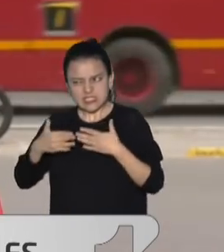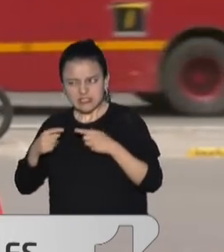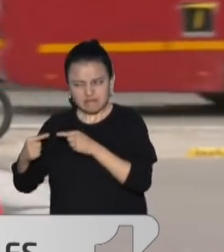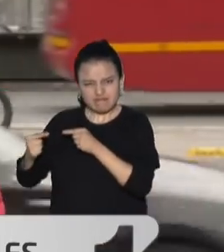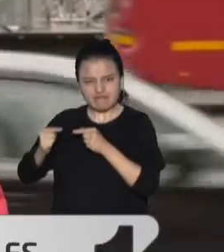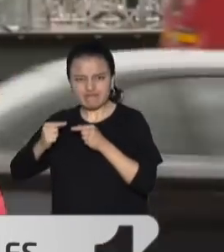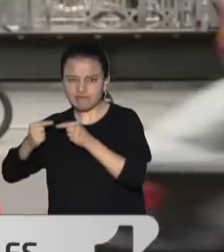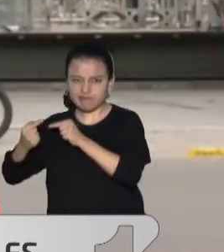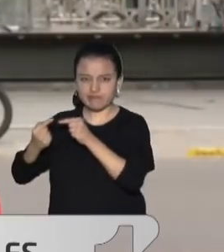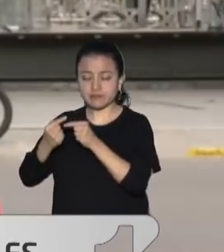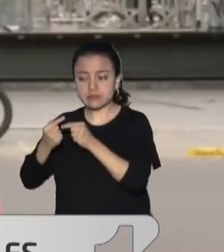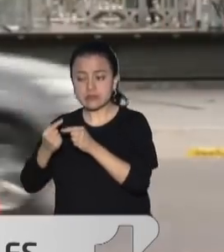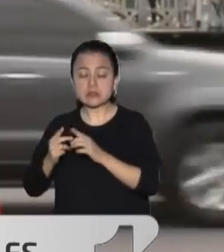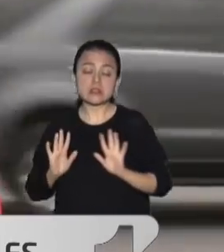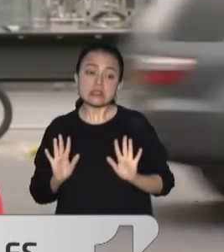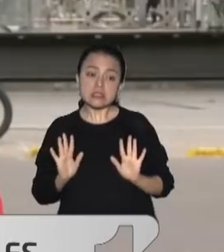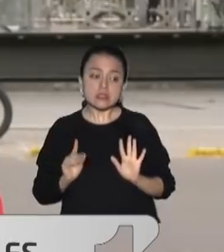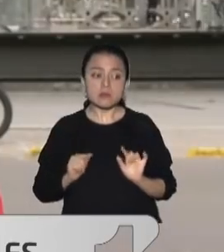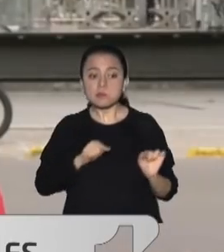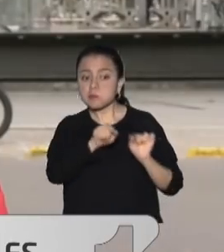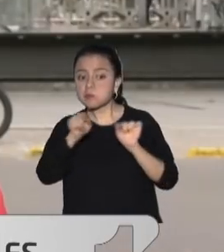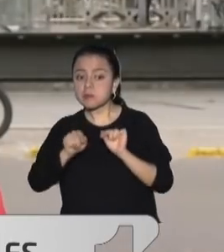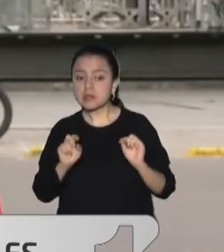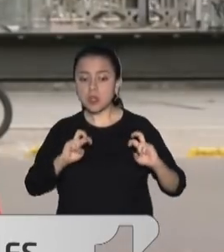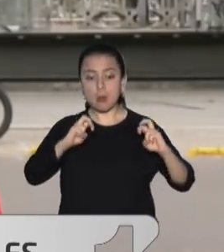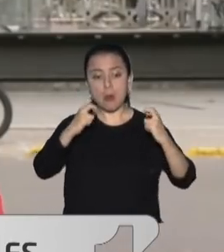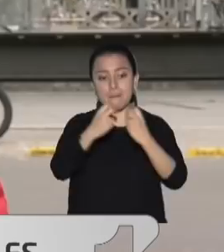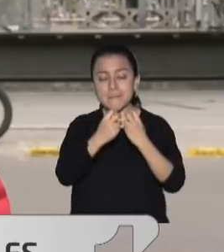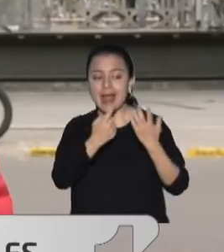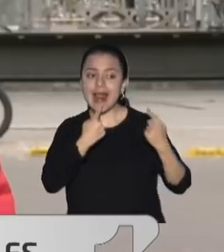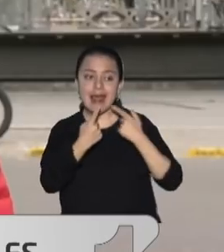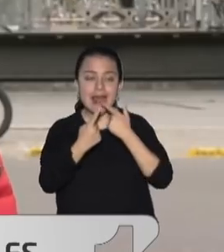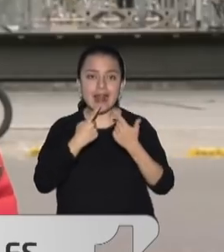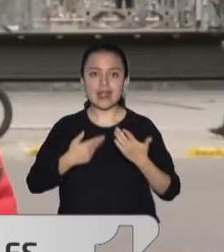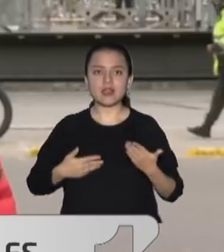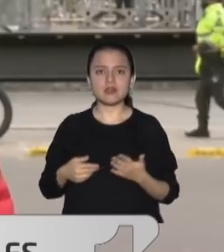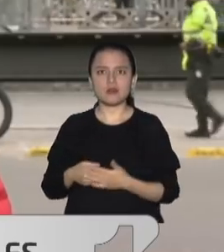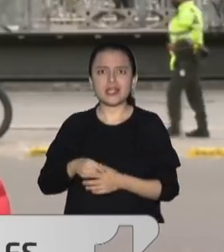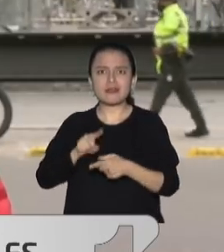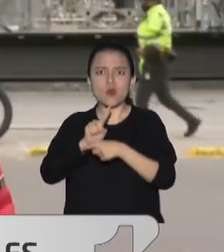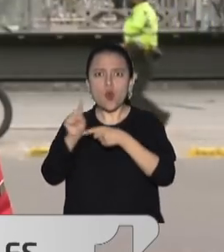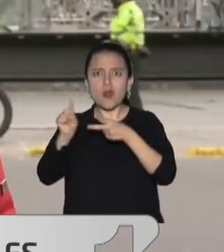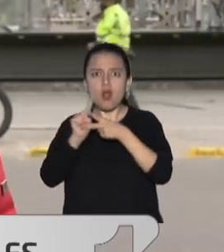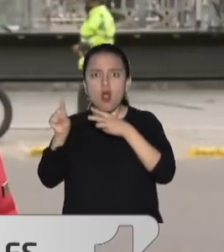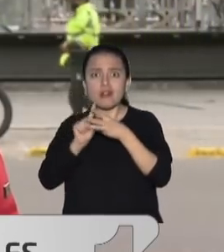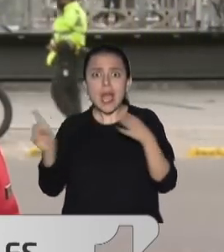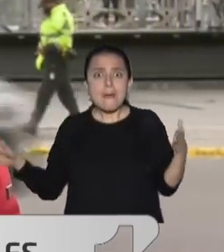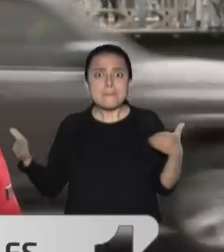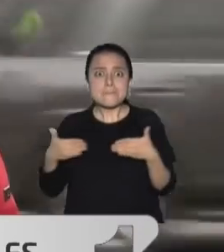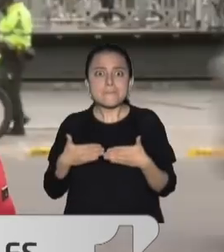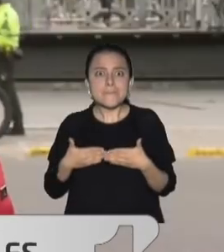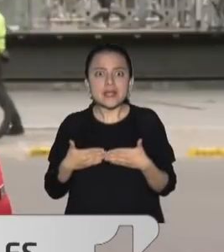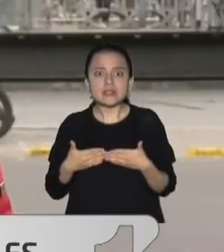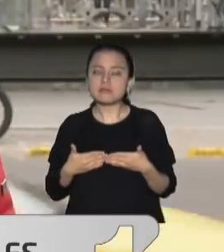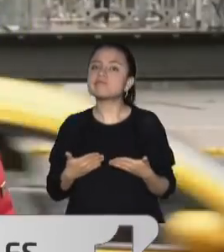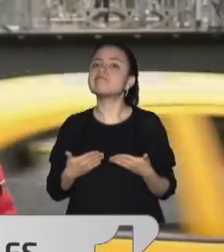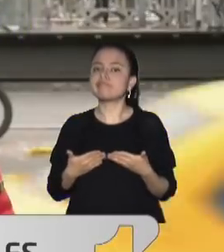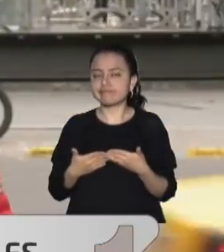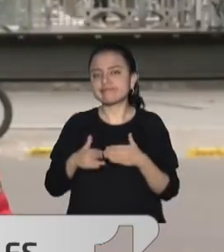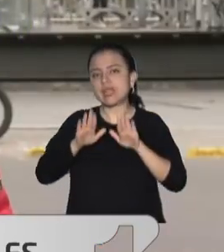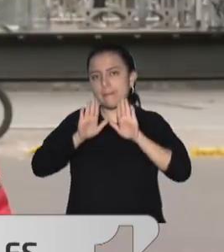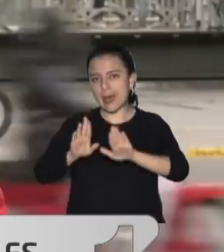quienes entablan mesas de diálogo para lograr desbloquear las vías que llevan más de 3 semanas en estas condiciones debido al